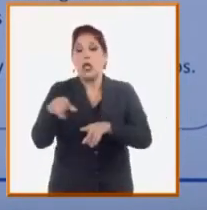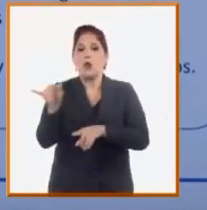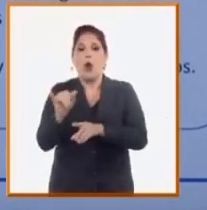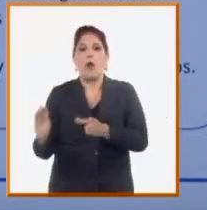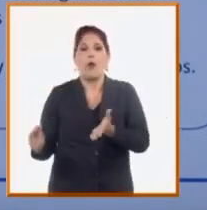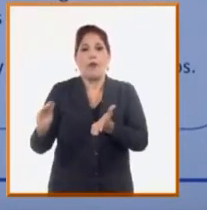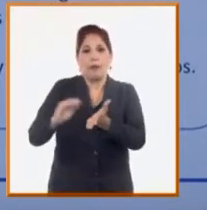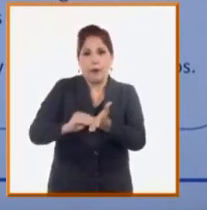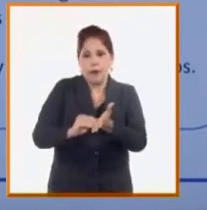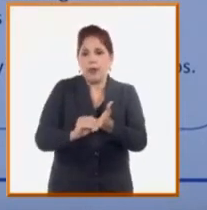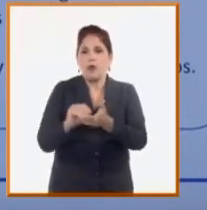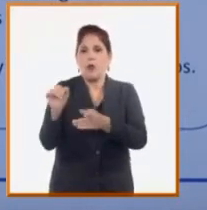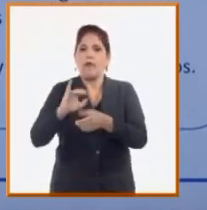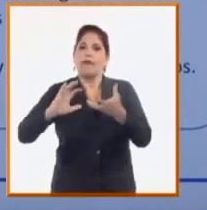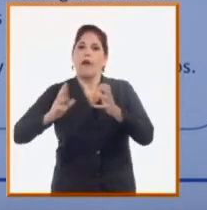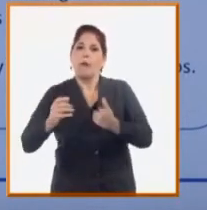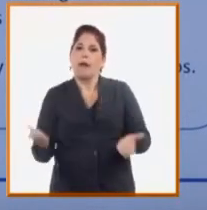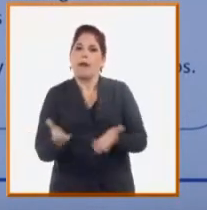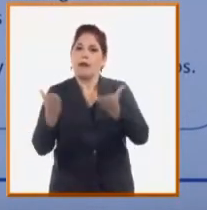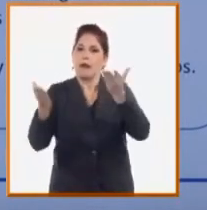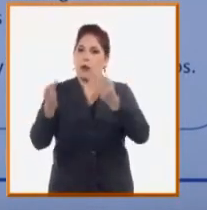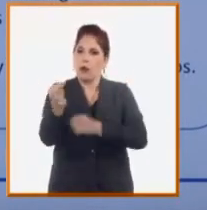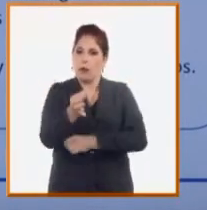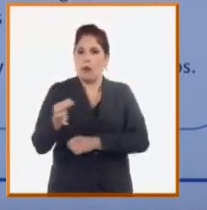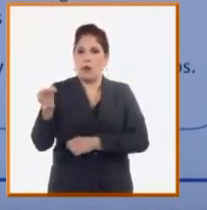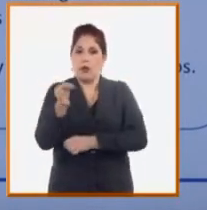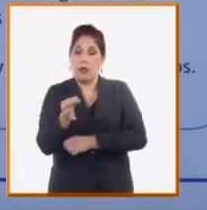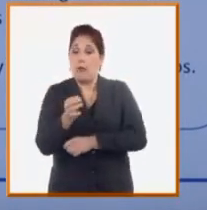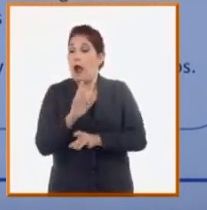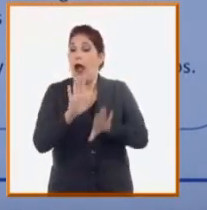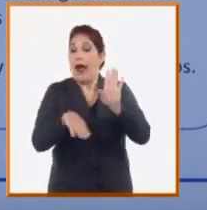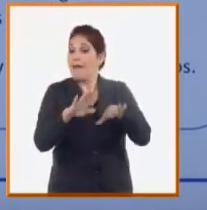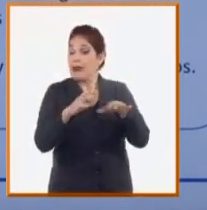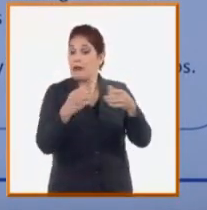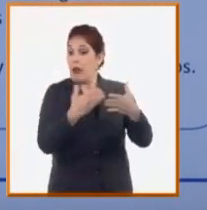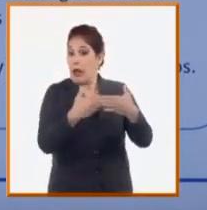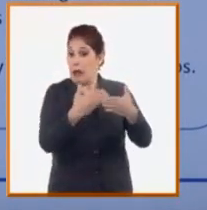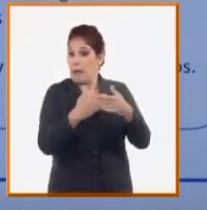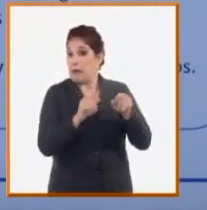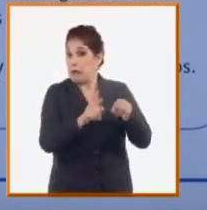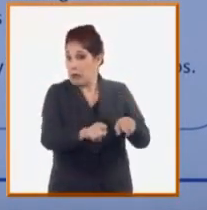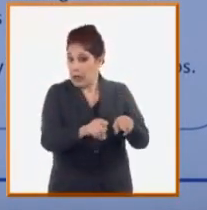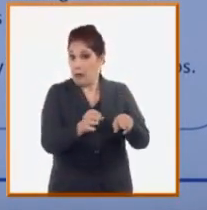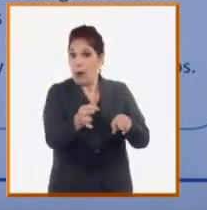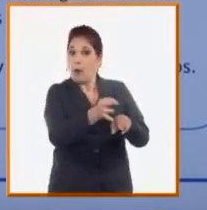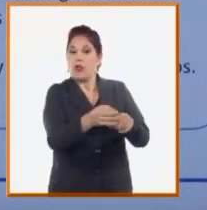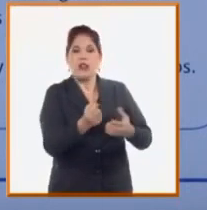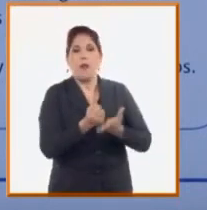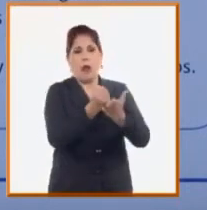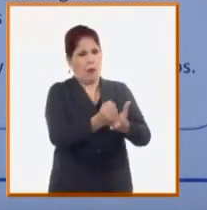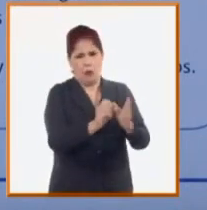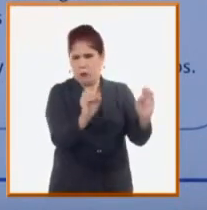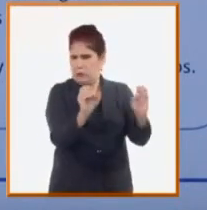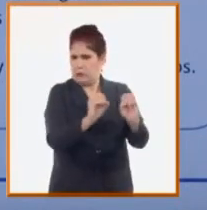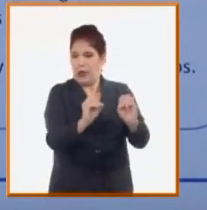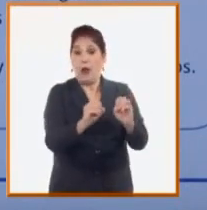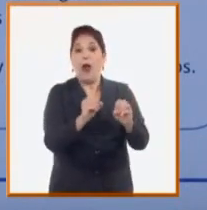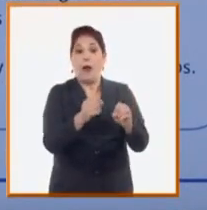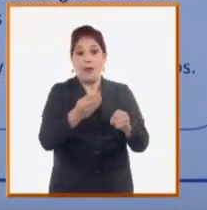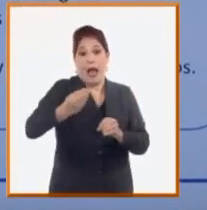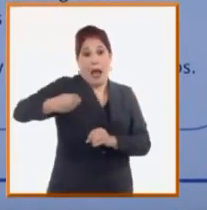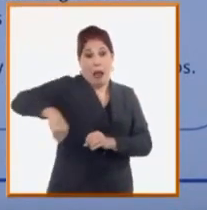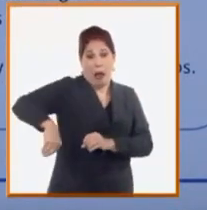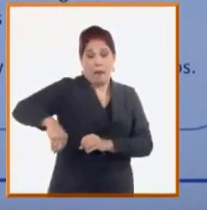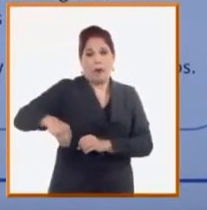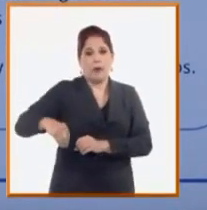inserción efectiva en las estrategias de desarrollo municipal es algo en lo que de alguna manera todos tenemos que trabajar. El tema de los precios abusivos, aprovechando el